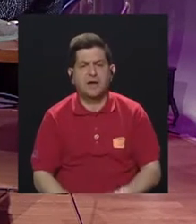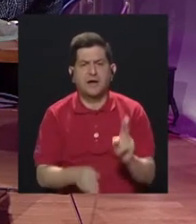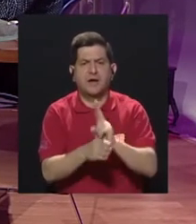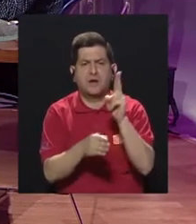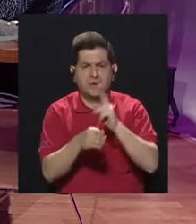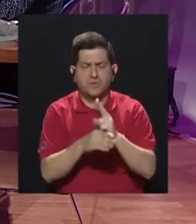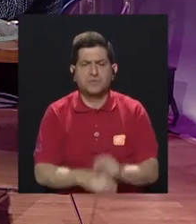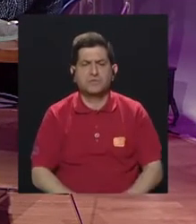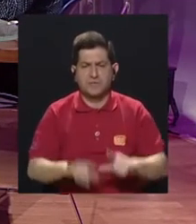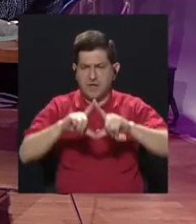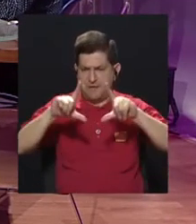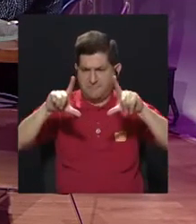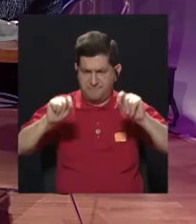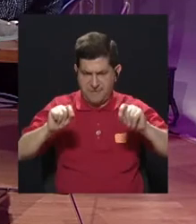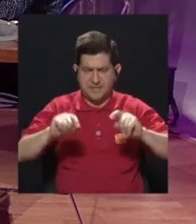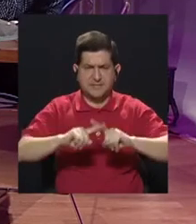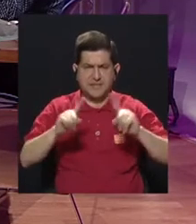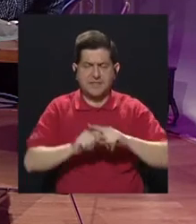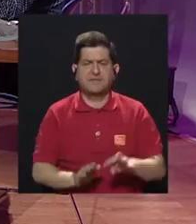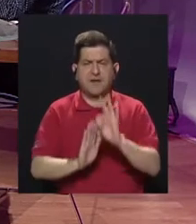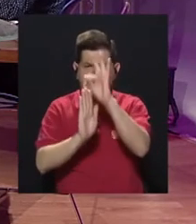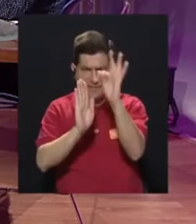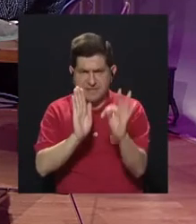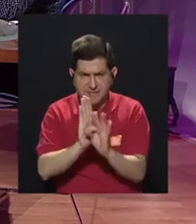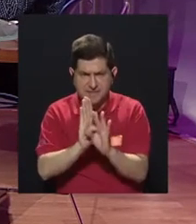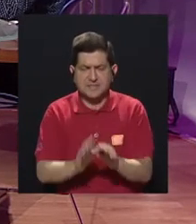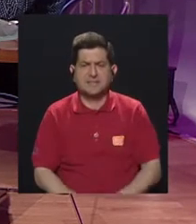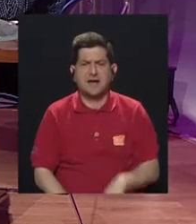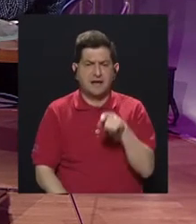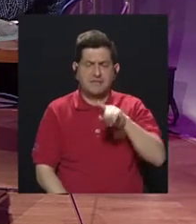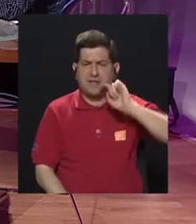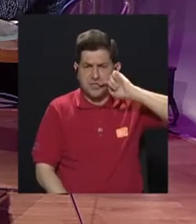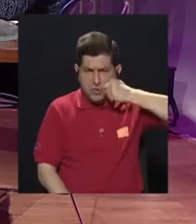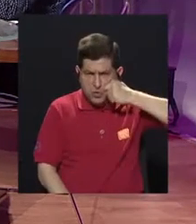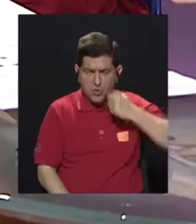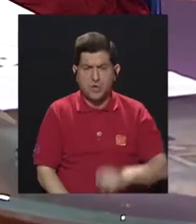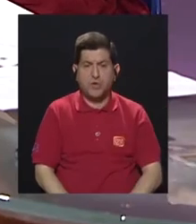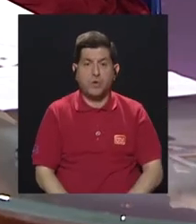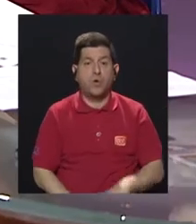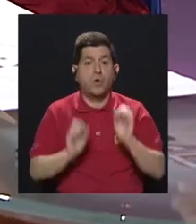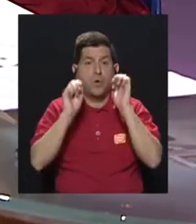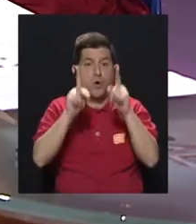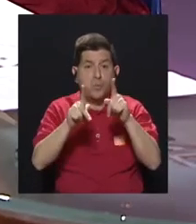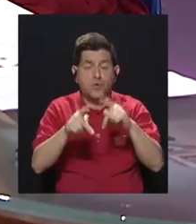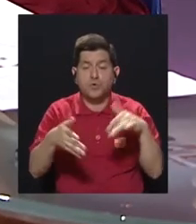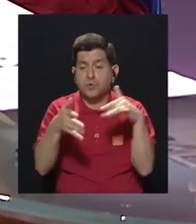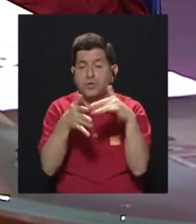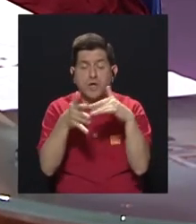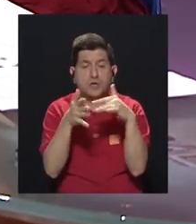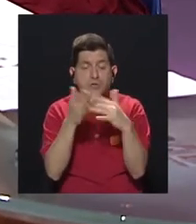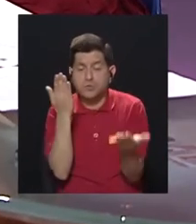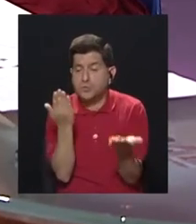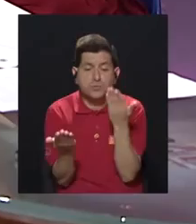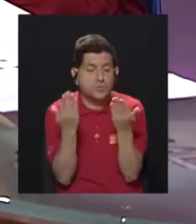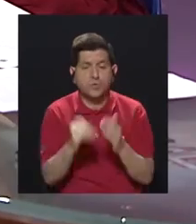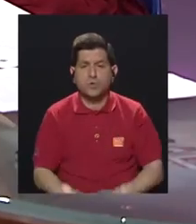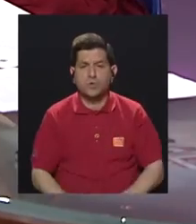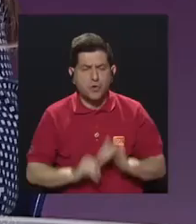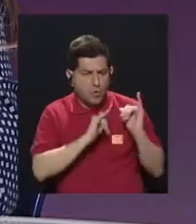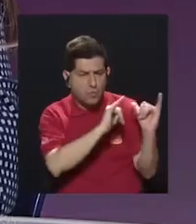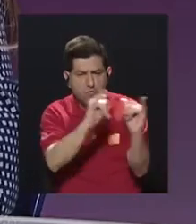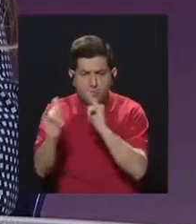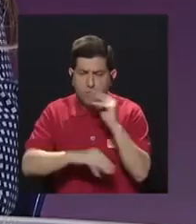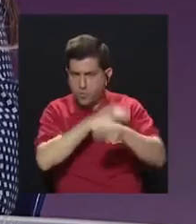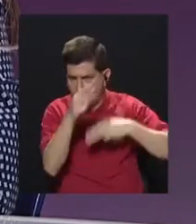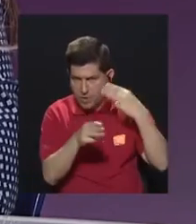fichas efectivamente una serie de tablas de codificación eso vilma nos permite entonces hacer un estudio comparable y uniforme en todo el